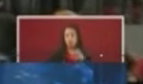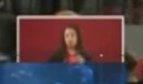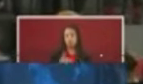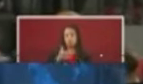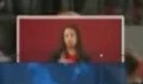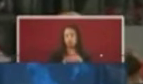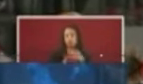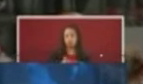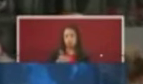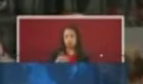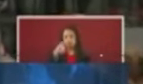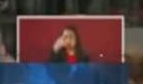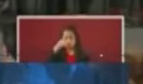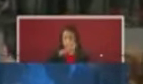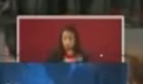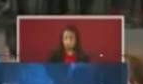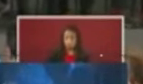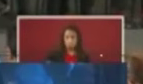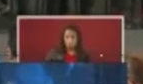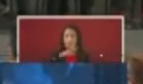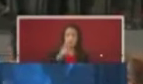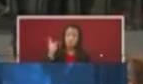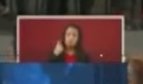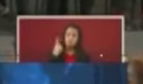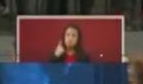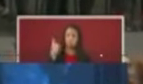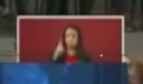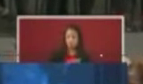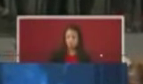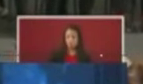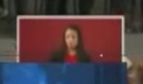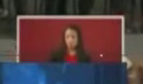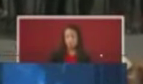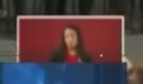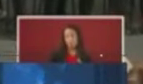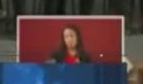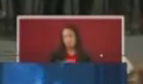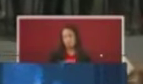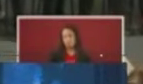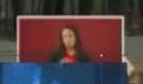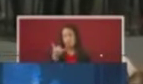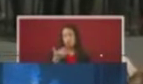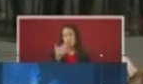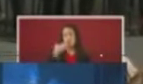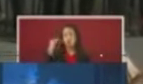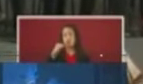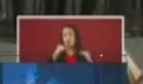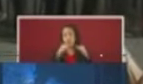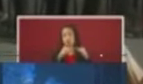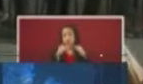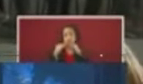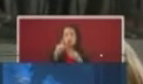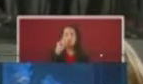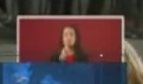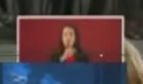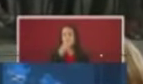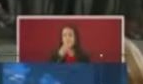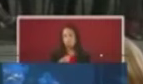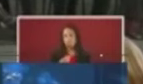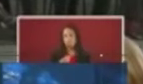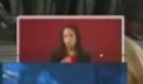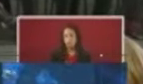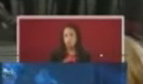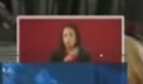que defienden a la gente más necesitada, completamente olvidada, de tal suerte que ese diagnóstico que yo